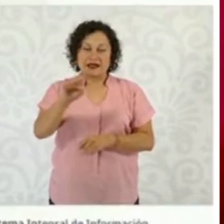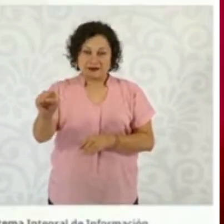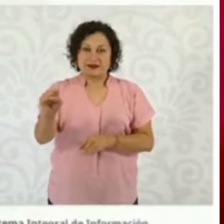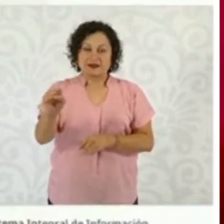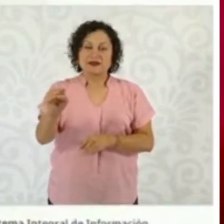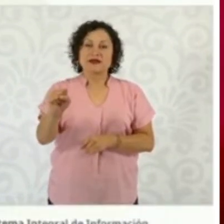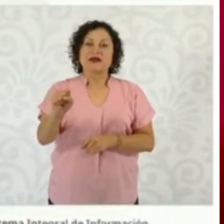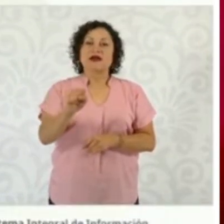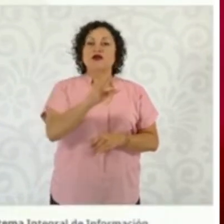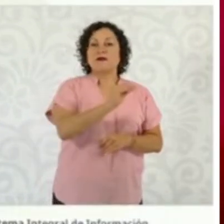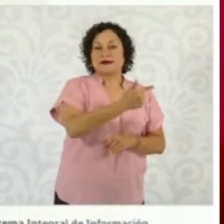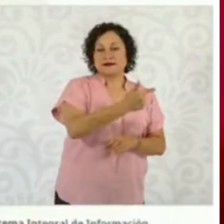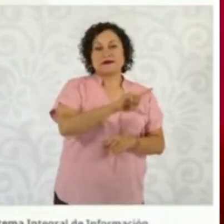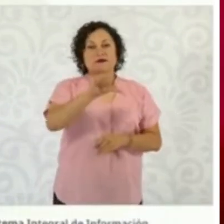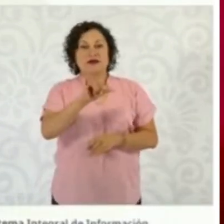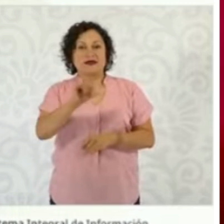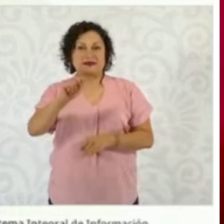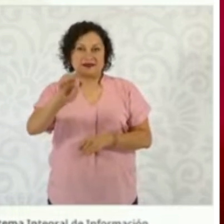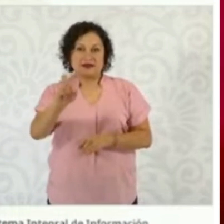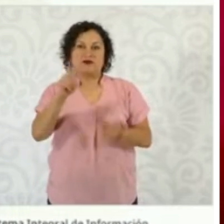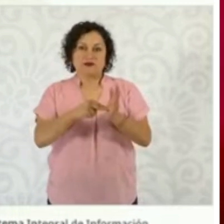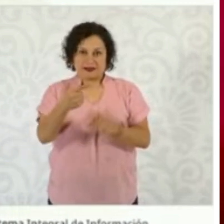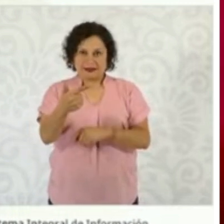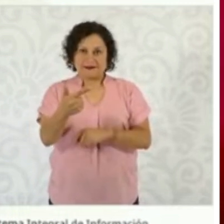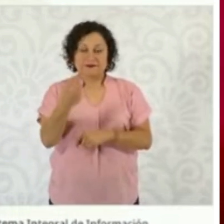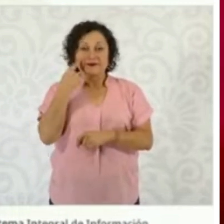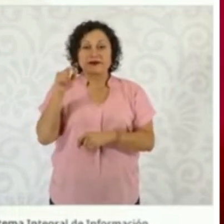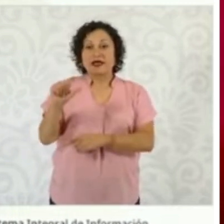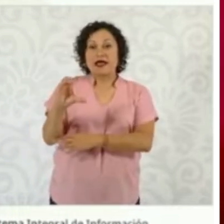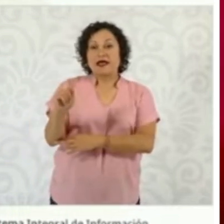2007. Activos, o sea que todavía están trabajando,